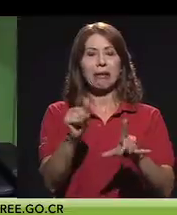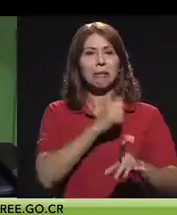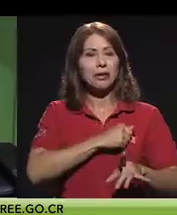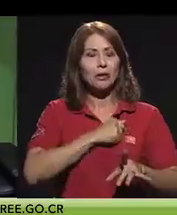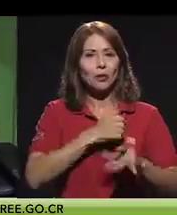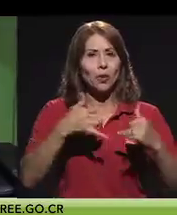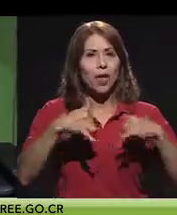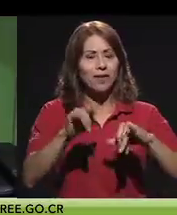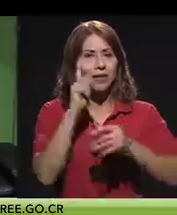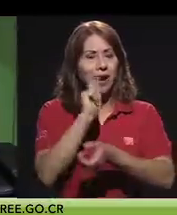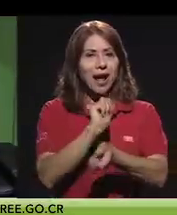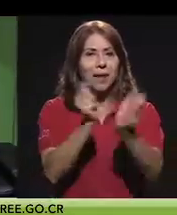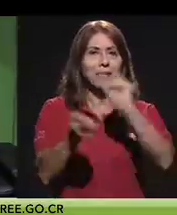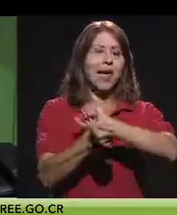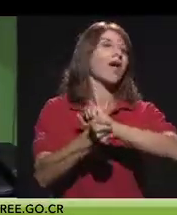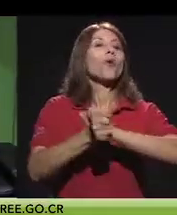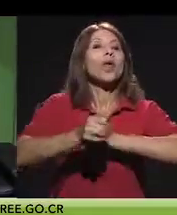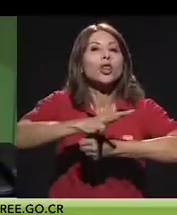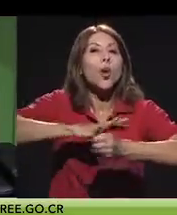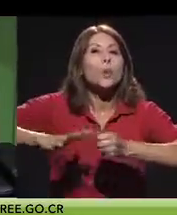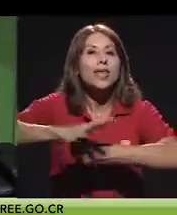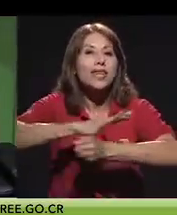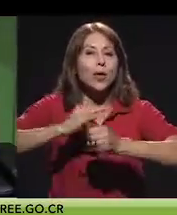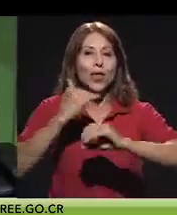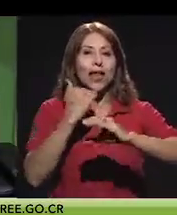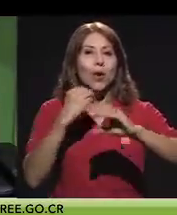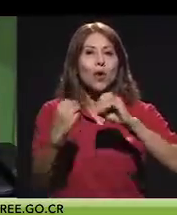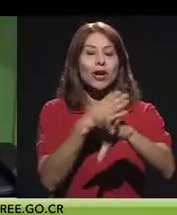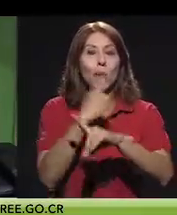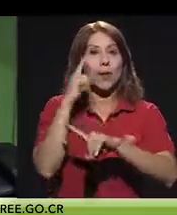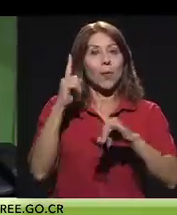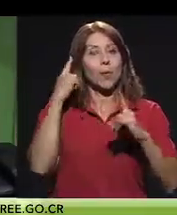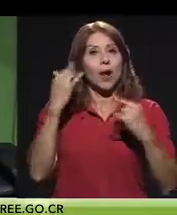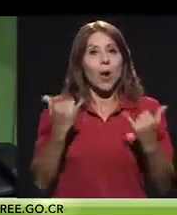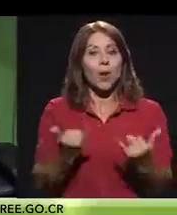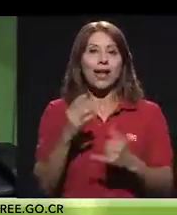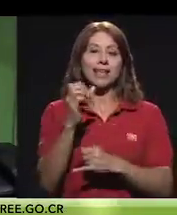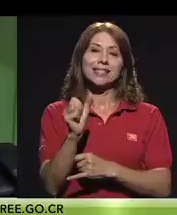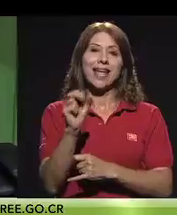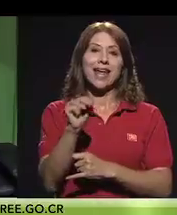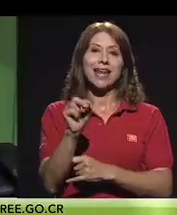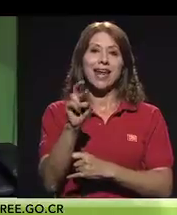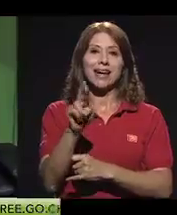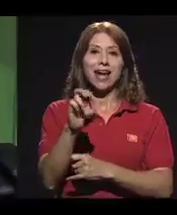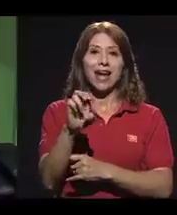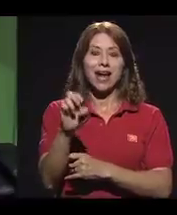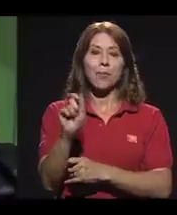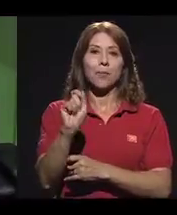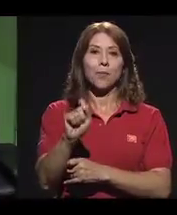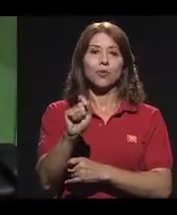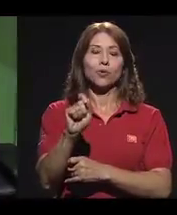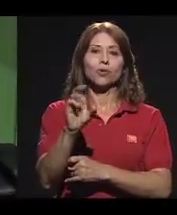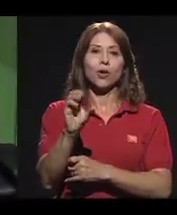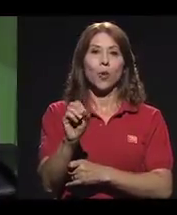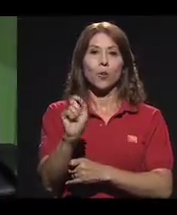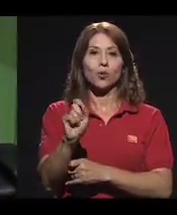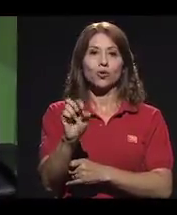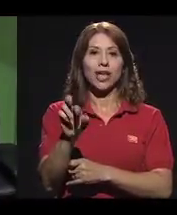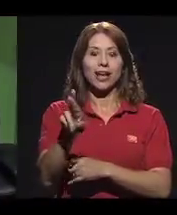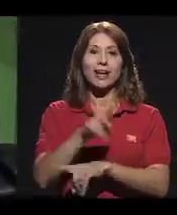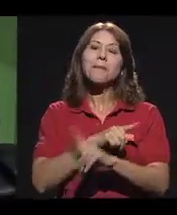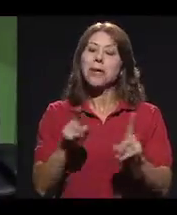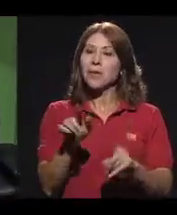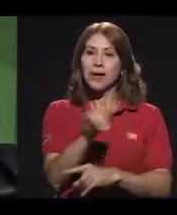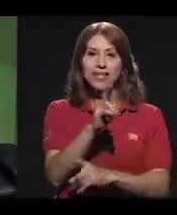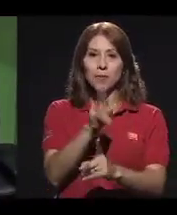porque... Todavía no han cambiado el dominio, exacto, sí. No se ha cambiado el dominio, pero de momento sería cnre.gov.cr, pero va a ser los mismos